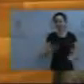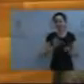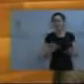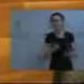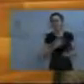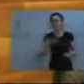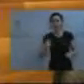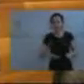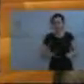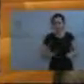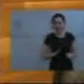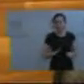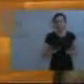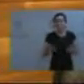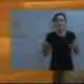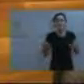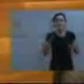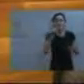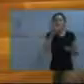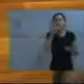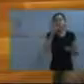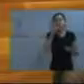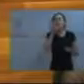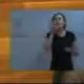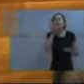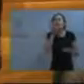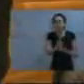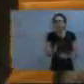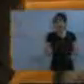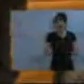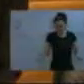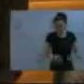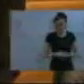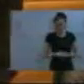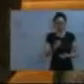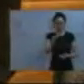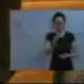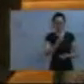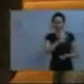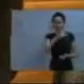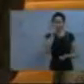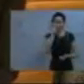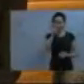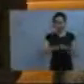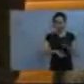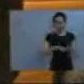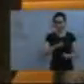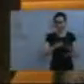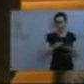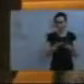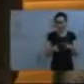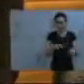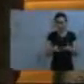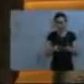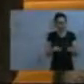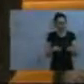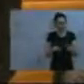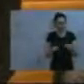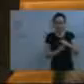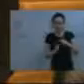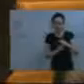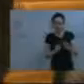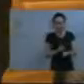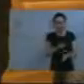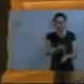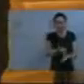manera que quiere. Es decir, solo si hubiese, por ejemplo, y le pongo ese ejemplo, un organismo centralizado de compras del material fungible, es decir, de tóner, de este